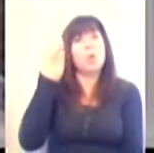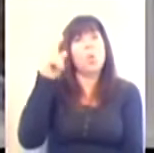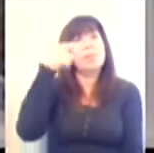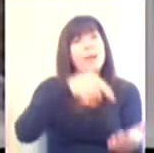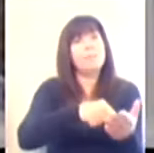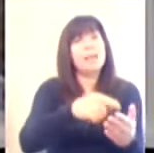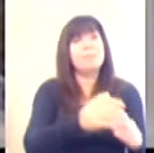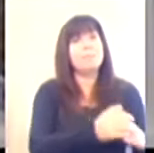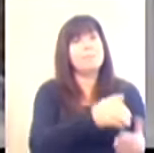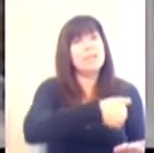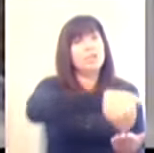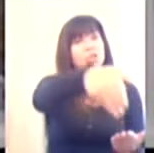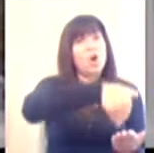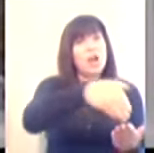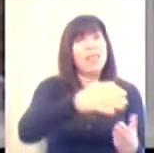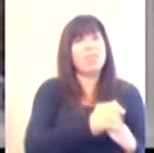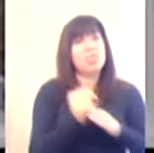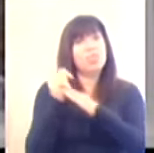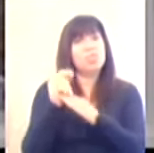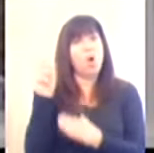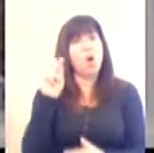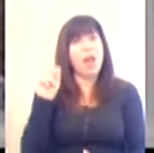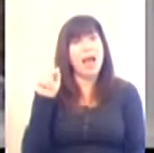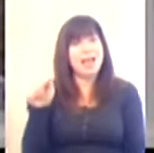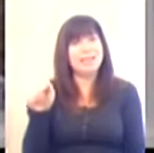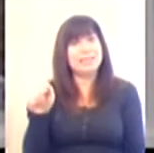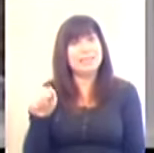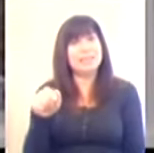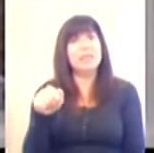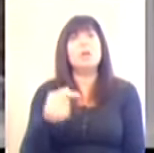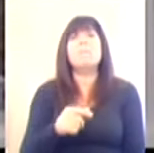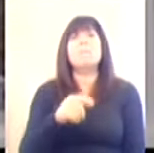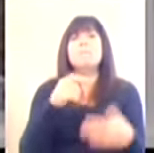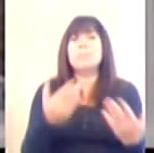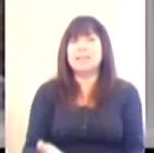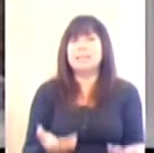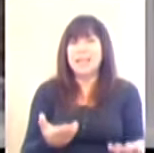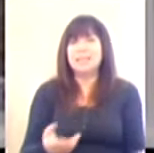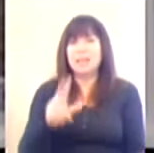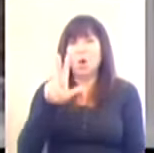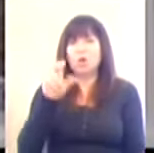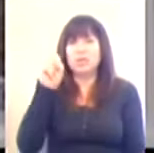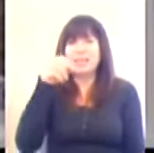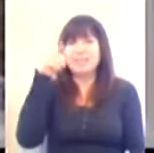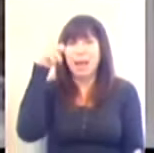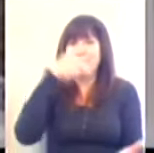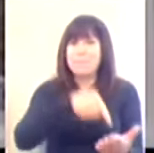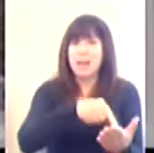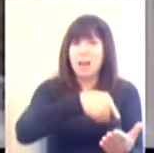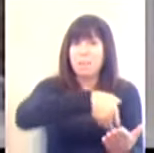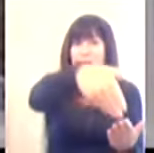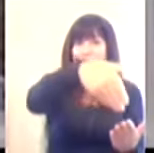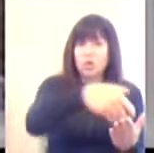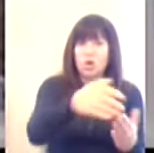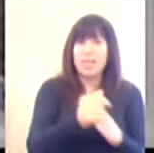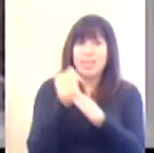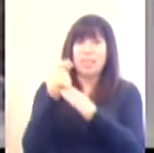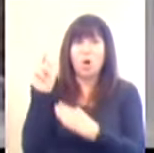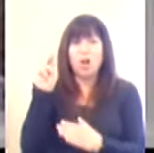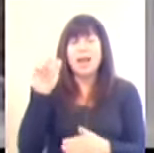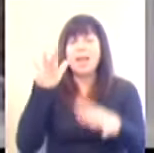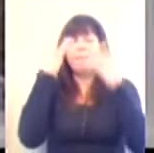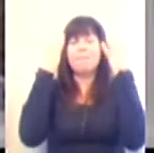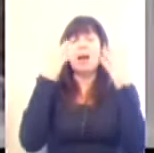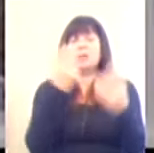50.000 millones de dólares, con un valor presente económico de más de 80.000 millones de dólares, es decir, con un impacto